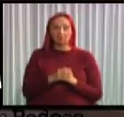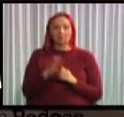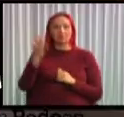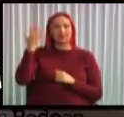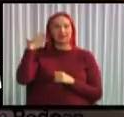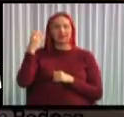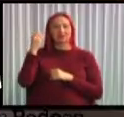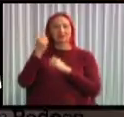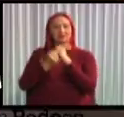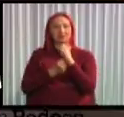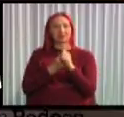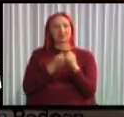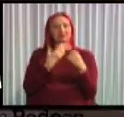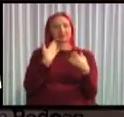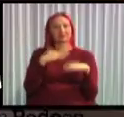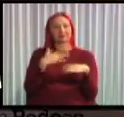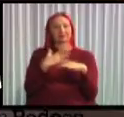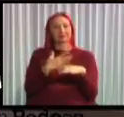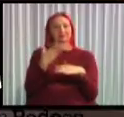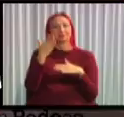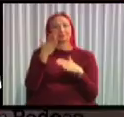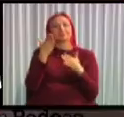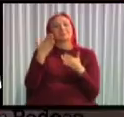me llegue ahora con ustedes.